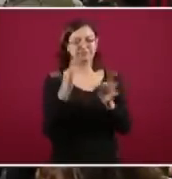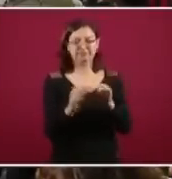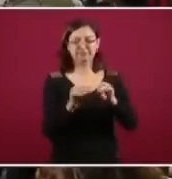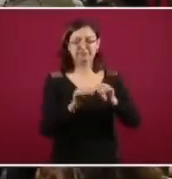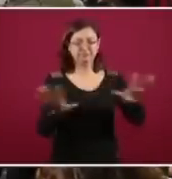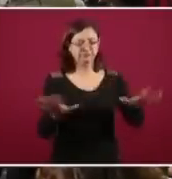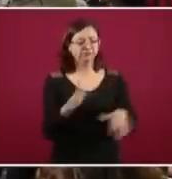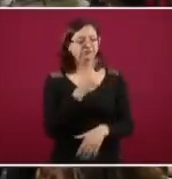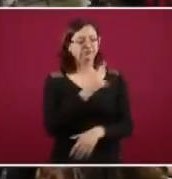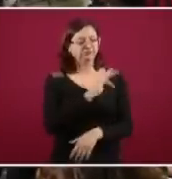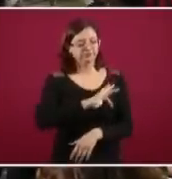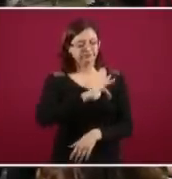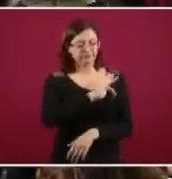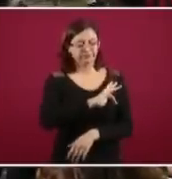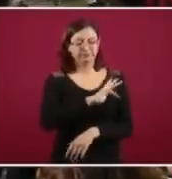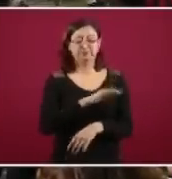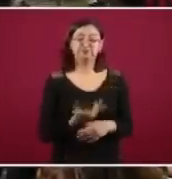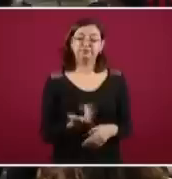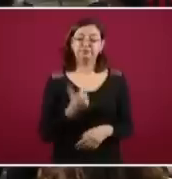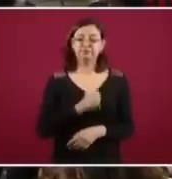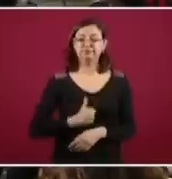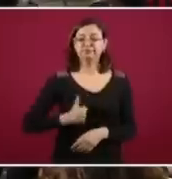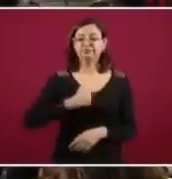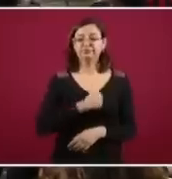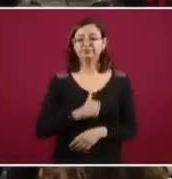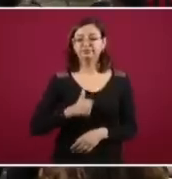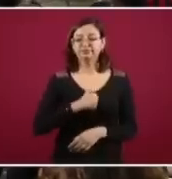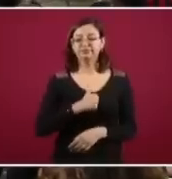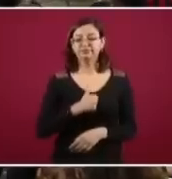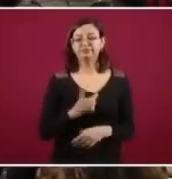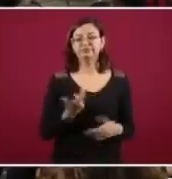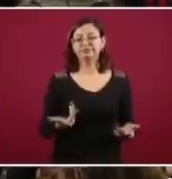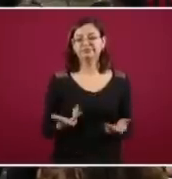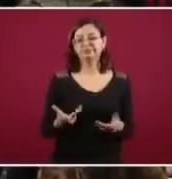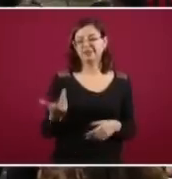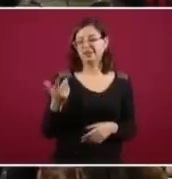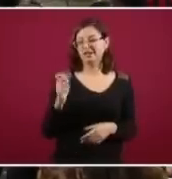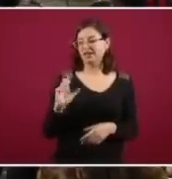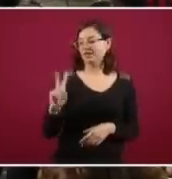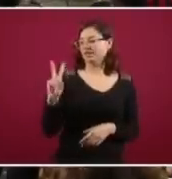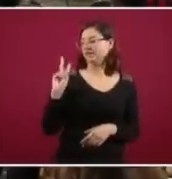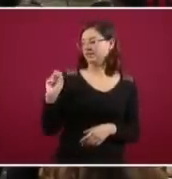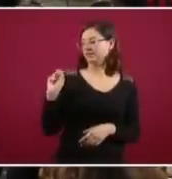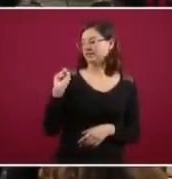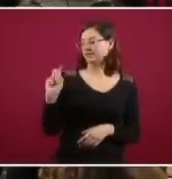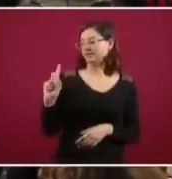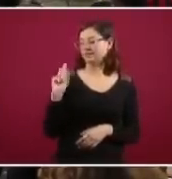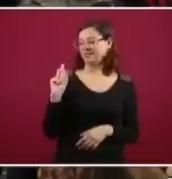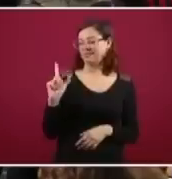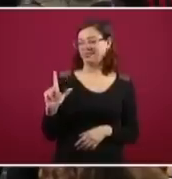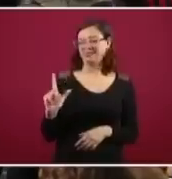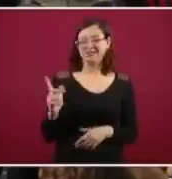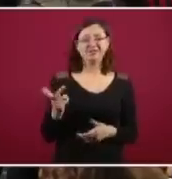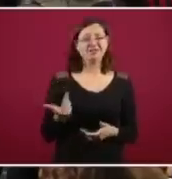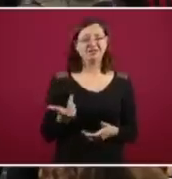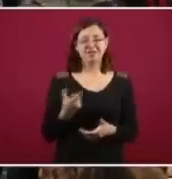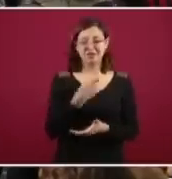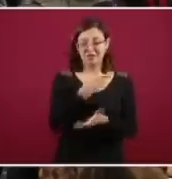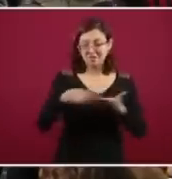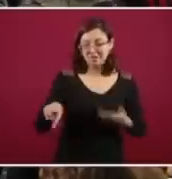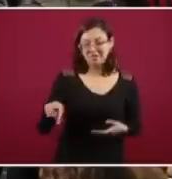libro y lástima que no estuvo disponible en la primera compra del Buen Fin, ya que fue en una librería.